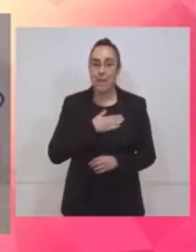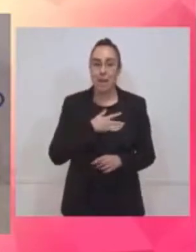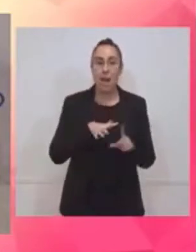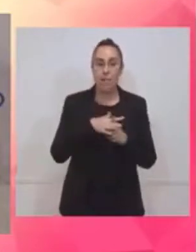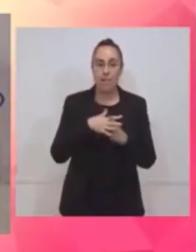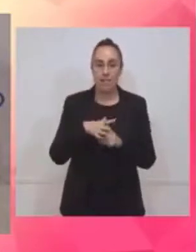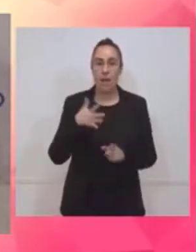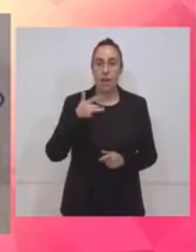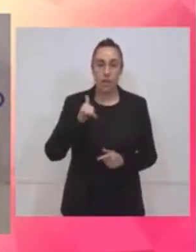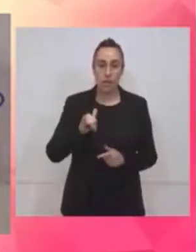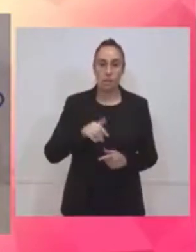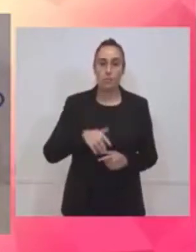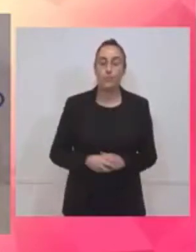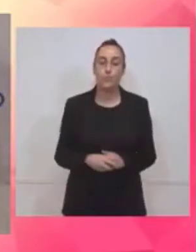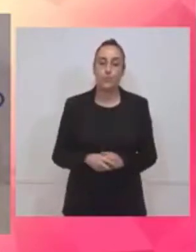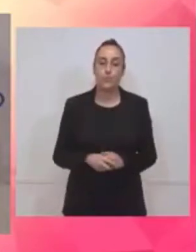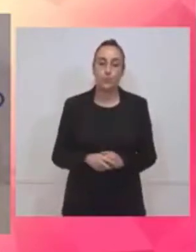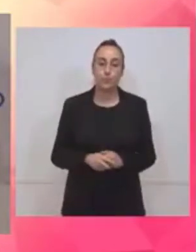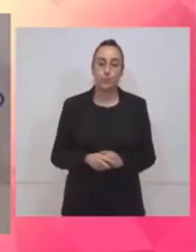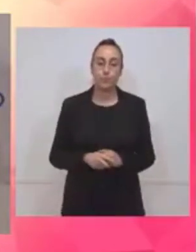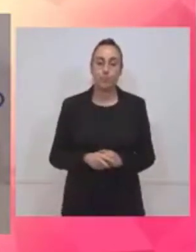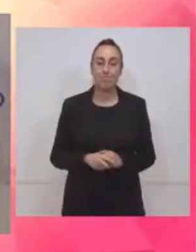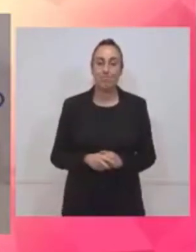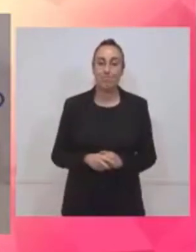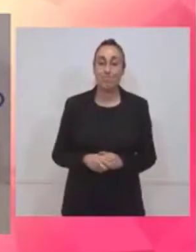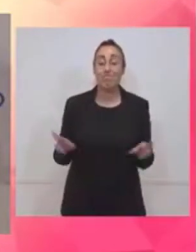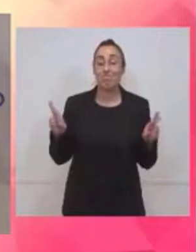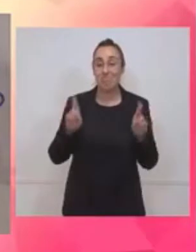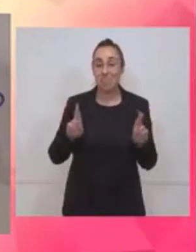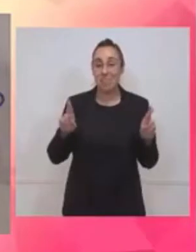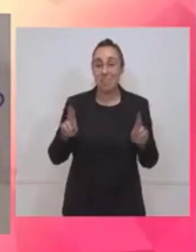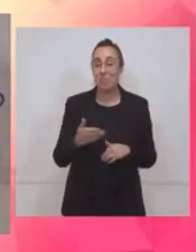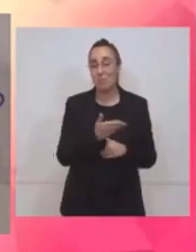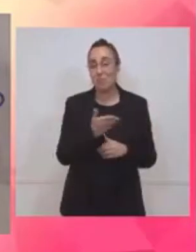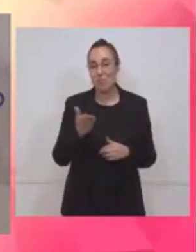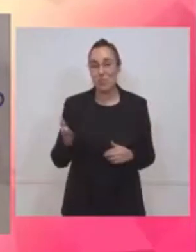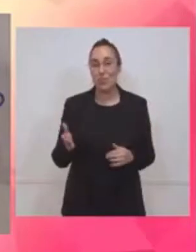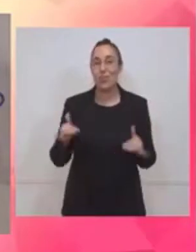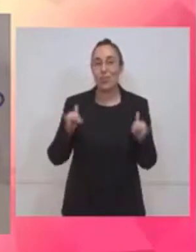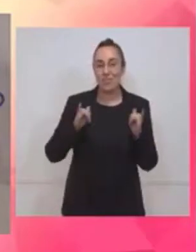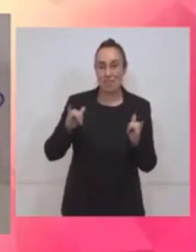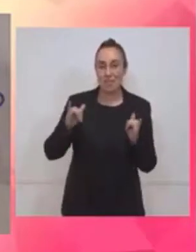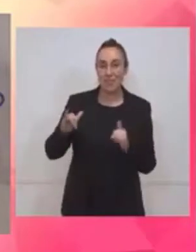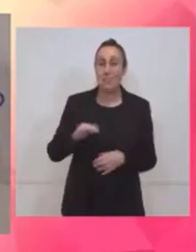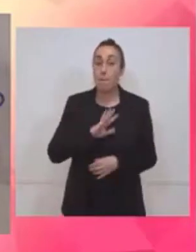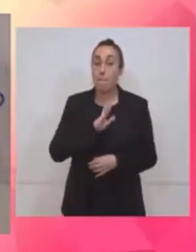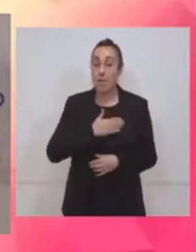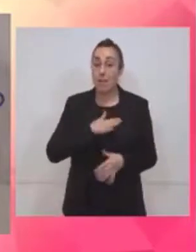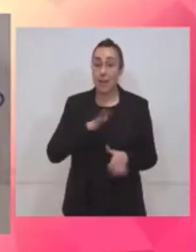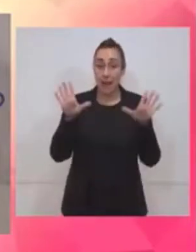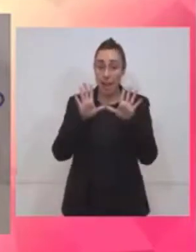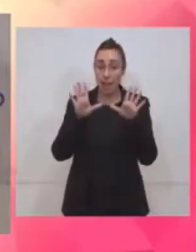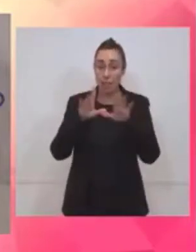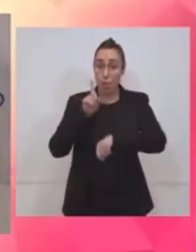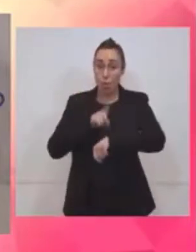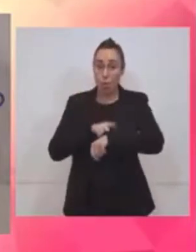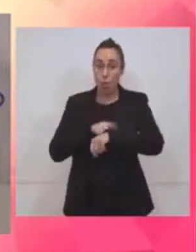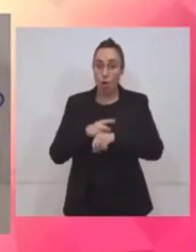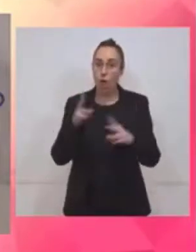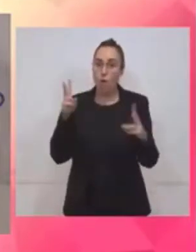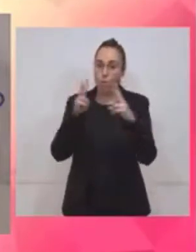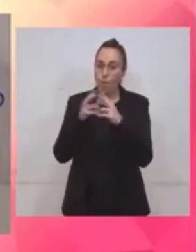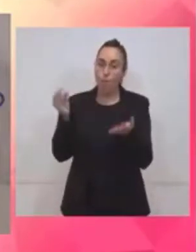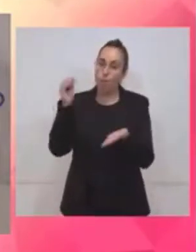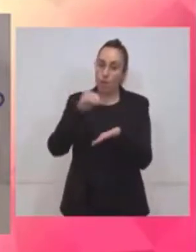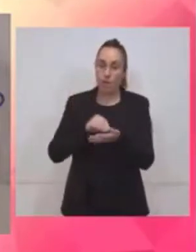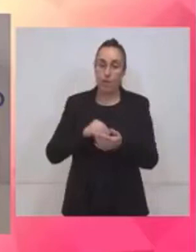taller en el correo. Esperamos que hayáis disfrutado y gracias por asistir de nuevo. Nos vemos mañana a las 10. Adelante, Lara Pons y